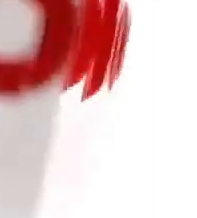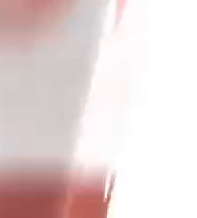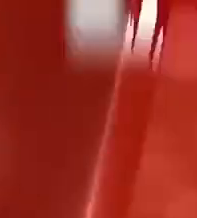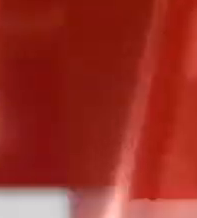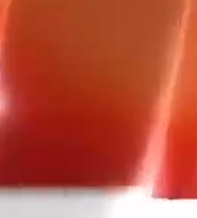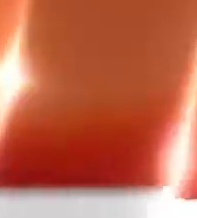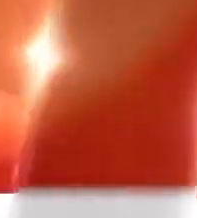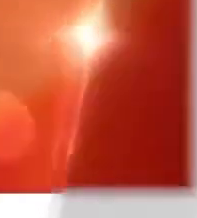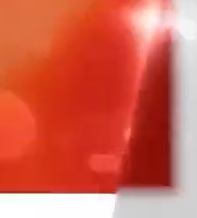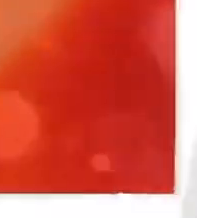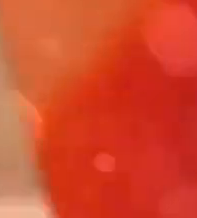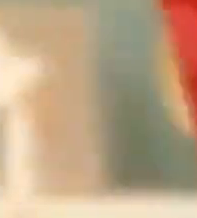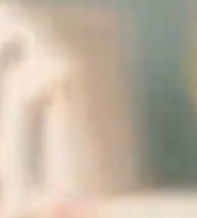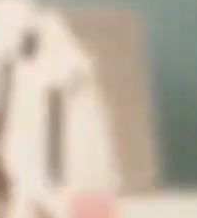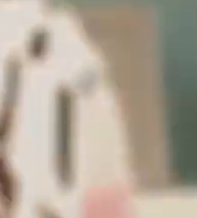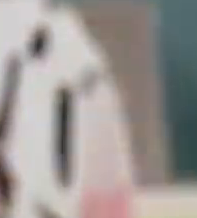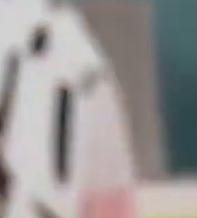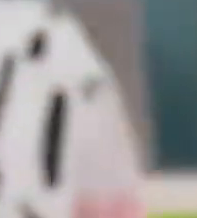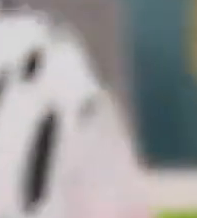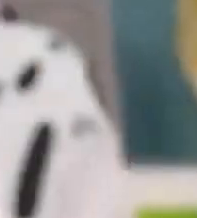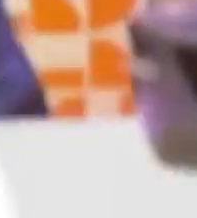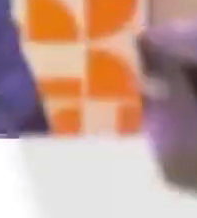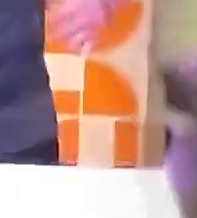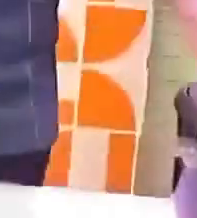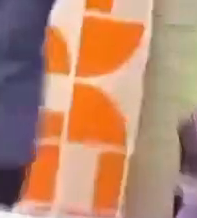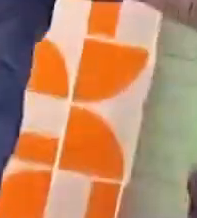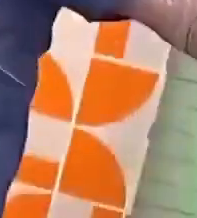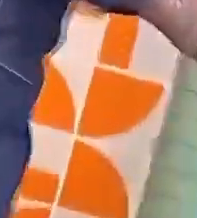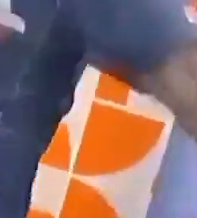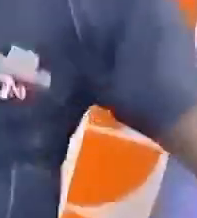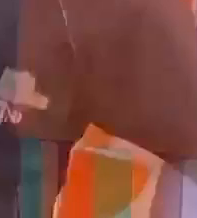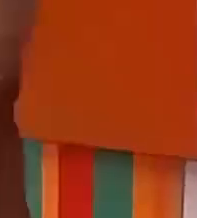estás viendo más